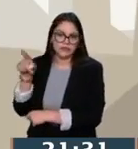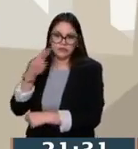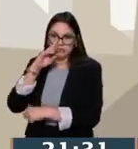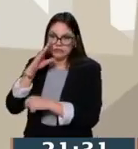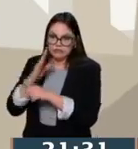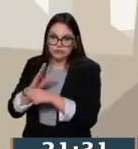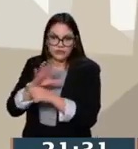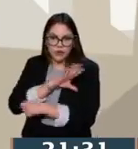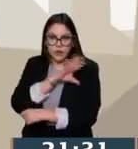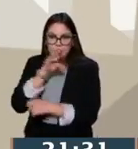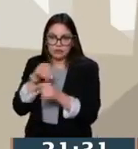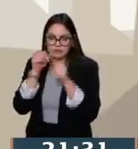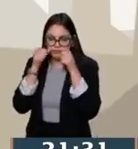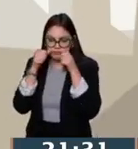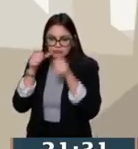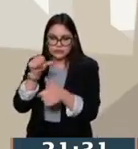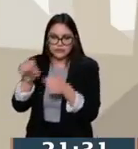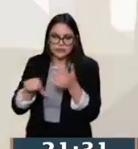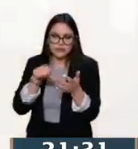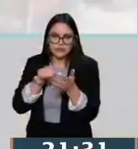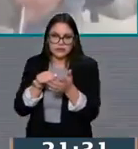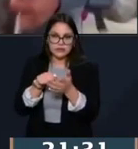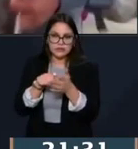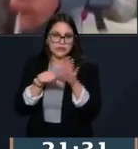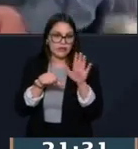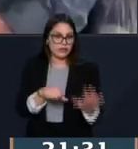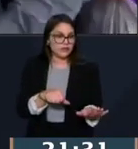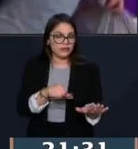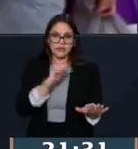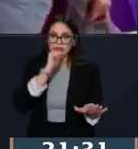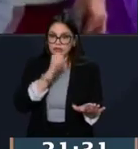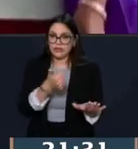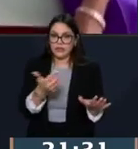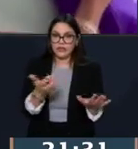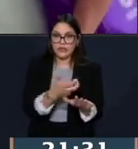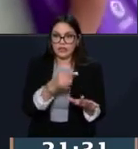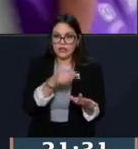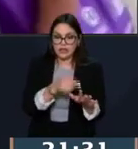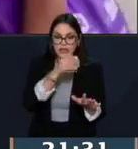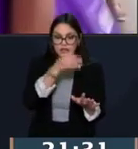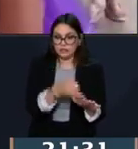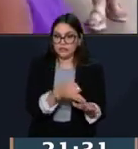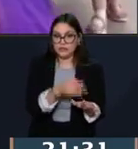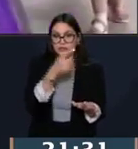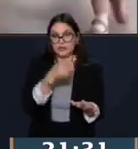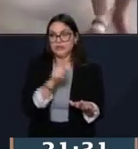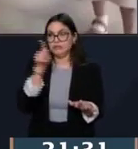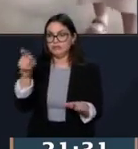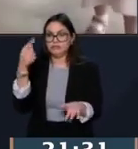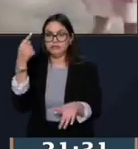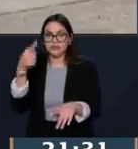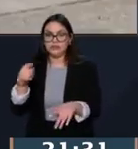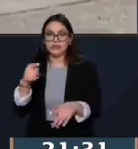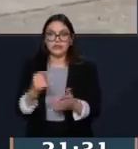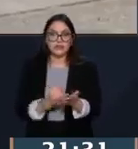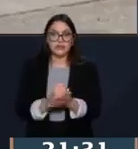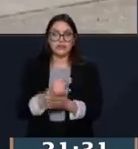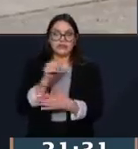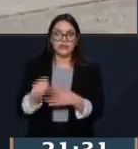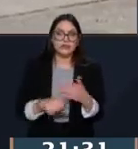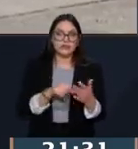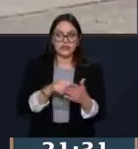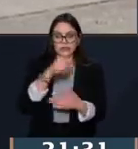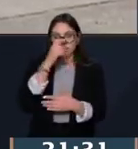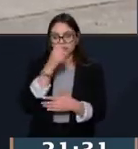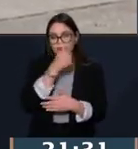súper centralizado. No se mueve ni una pluma acá si no se aceptó y se dijo en la Ciudad de México. Entonces, eso genera y